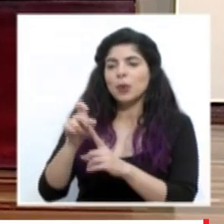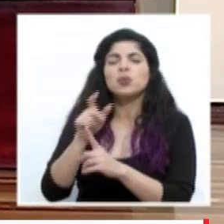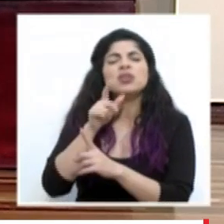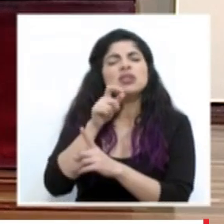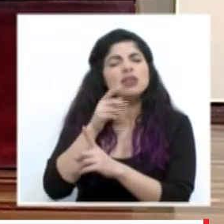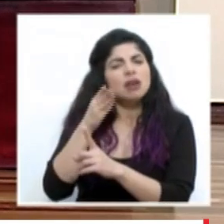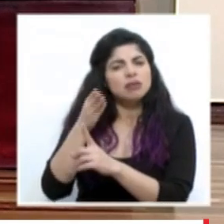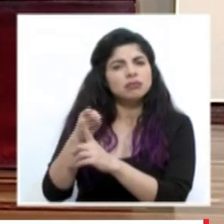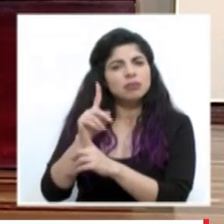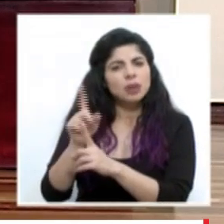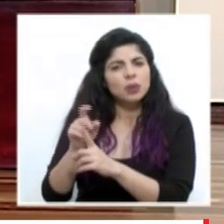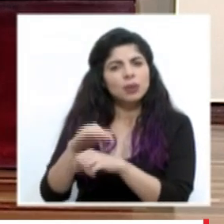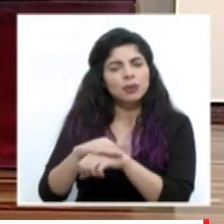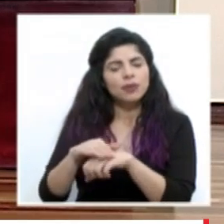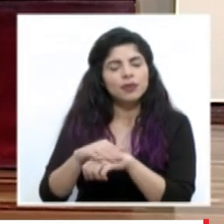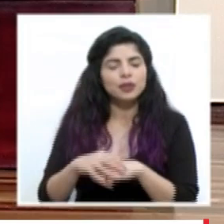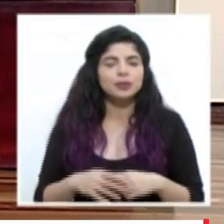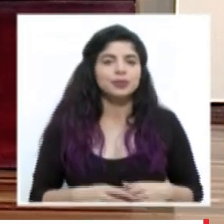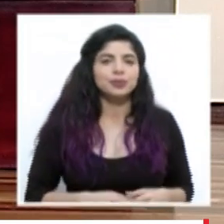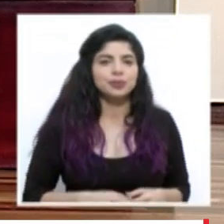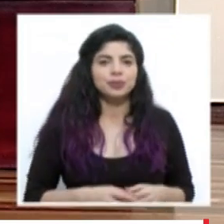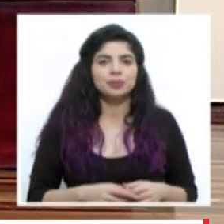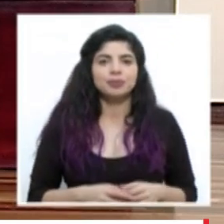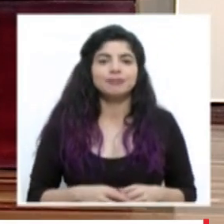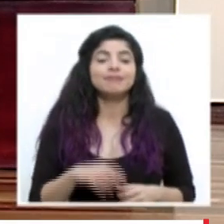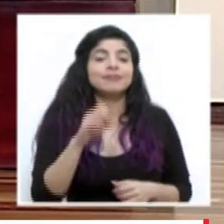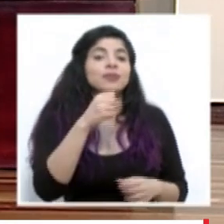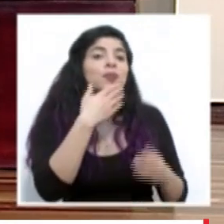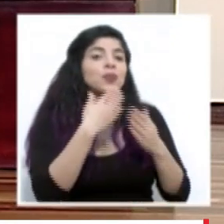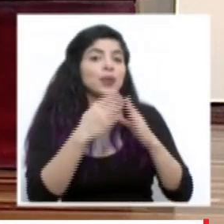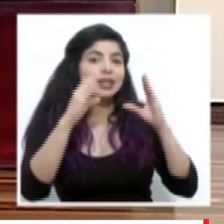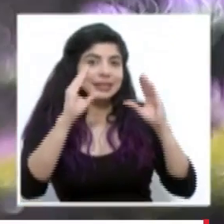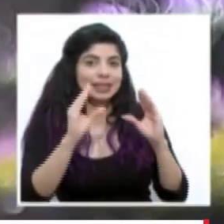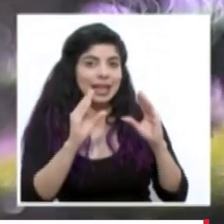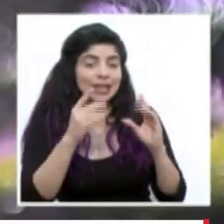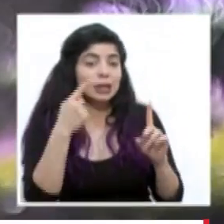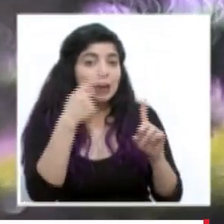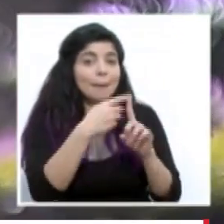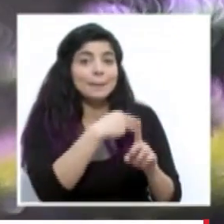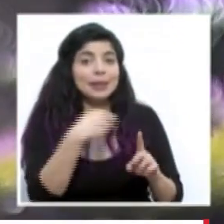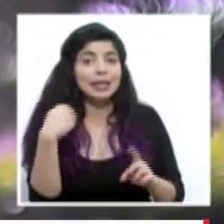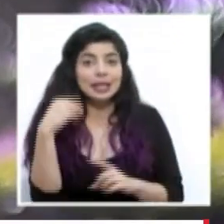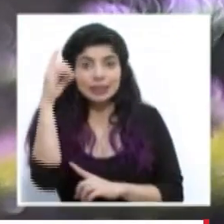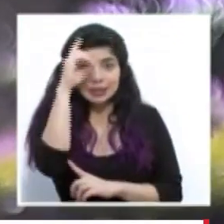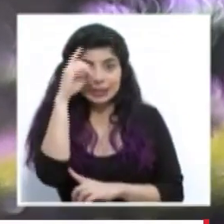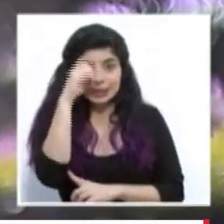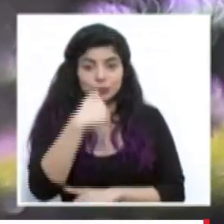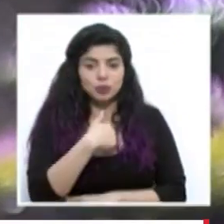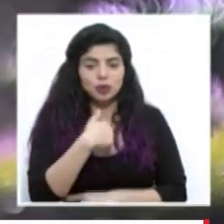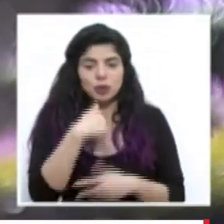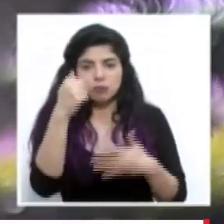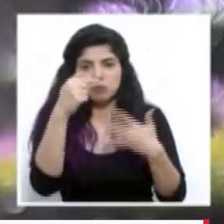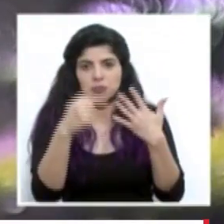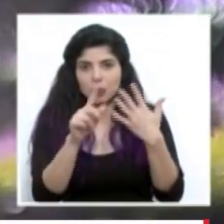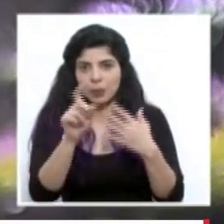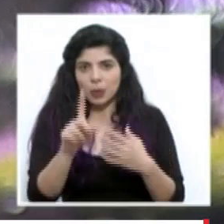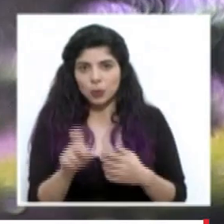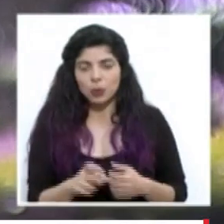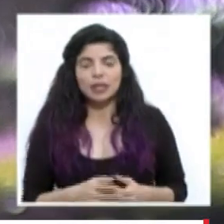¿a quién va dirigida su consulta, por favor? Sí, buenas tardes. Para el ministro Salas, bueno, yo tengo varias